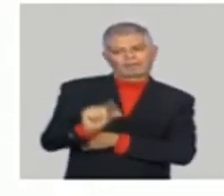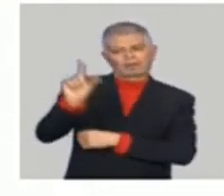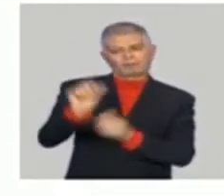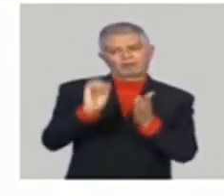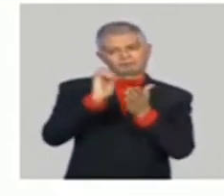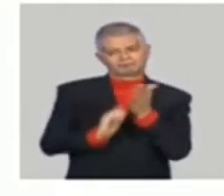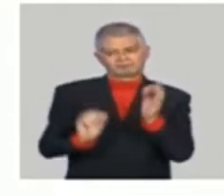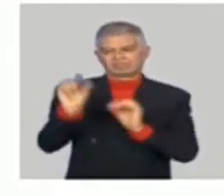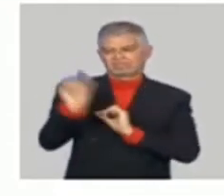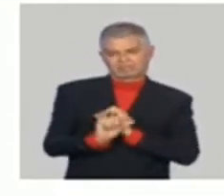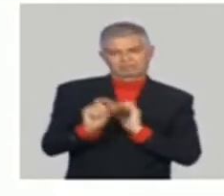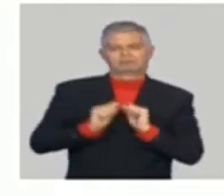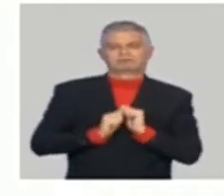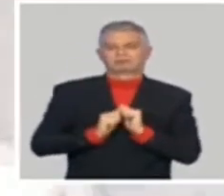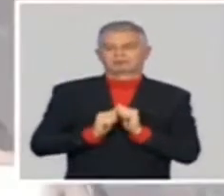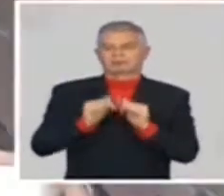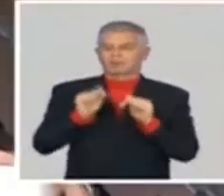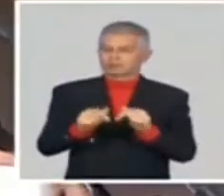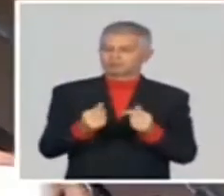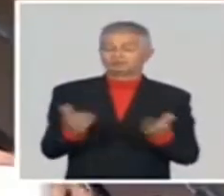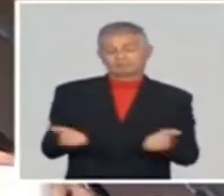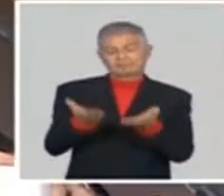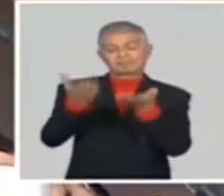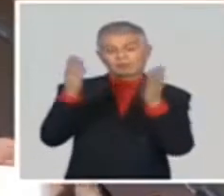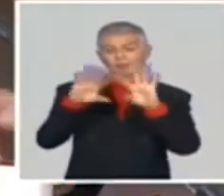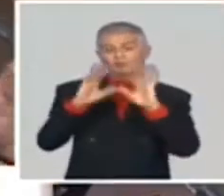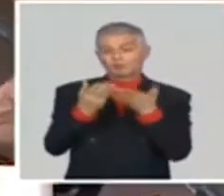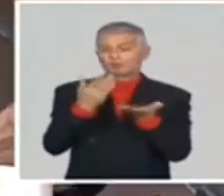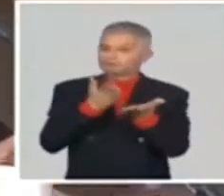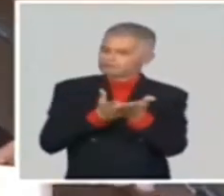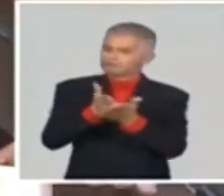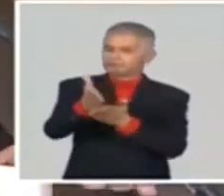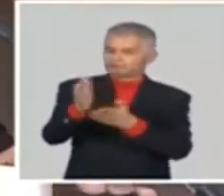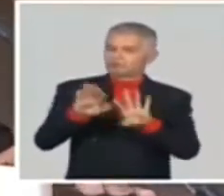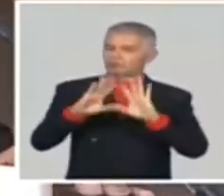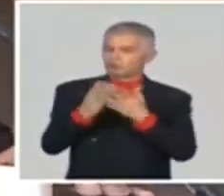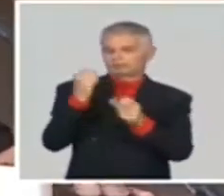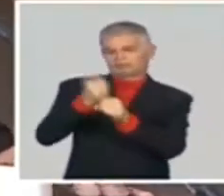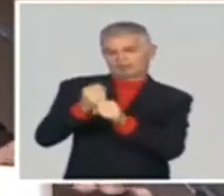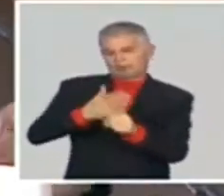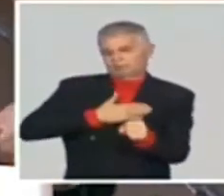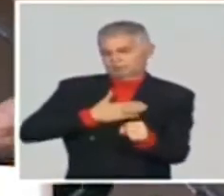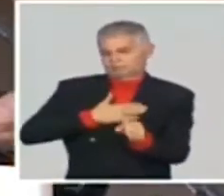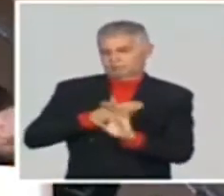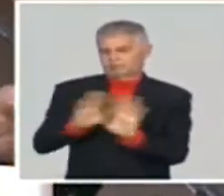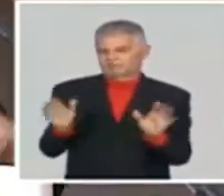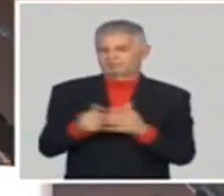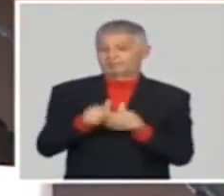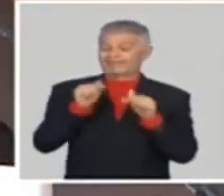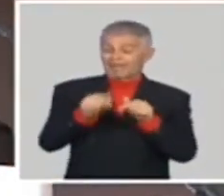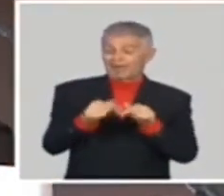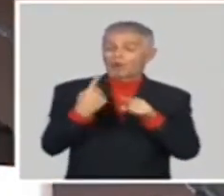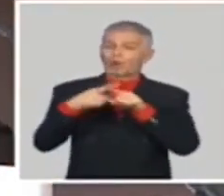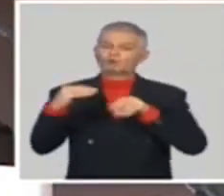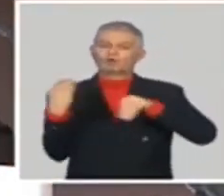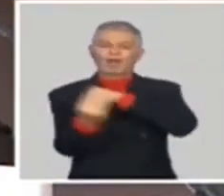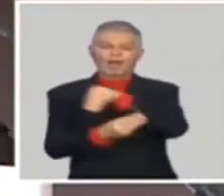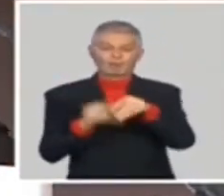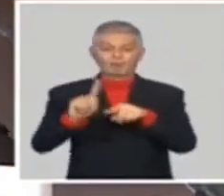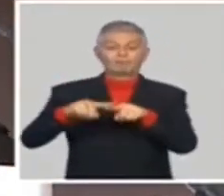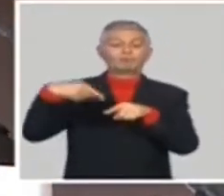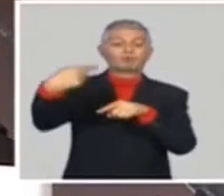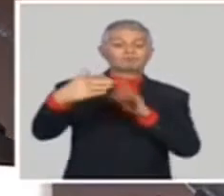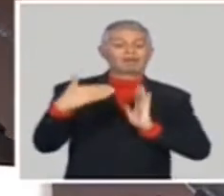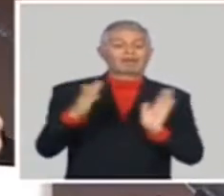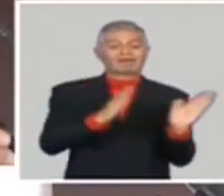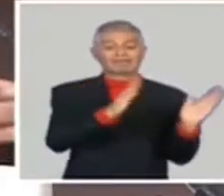del cumplimiento y para el desarrollo y sostenimiento de estas actividades. Pero hay una adecuación muy importante que tendrá efecto para la próxima campaña, y